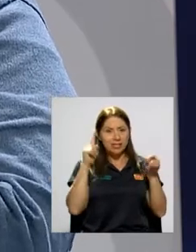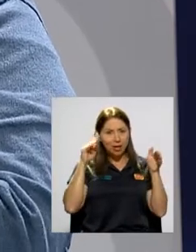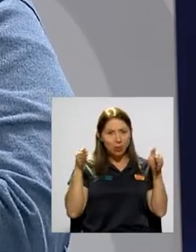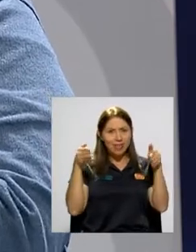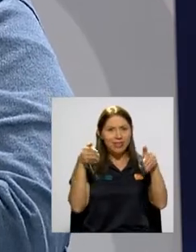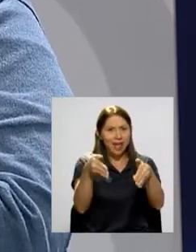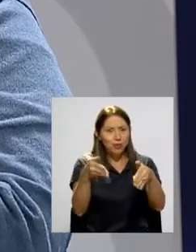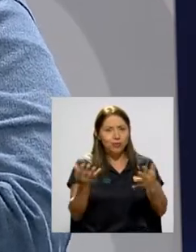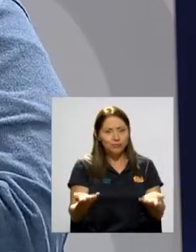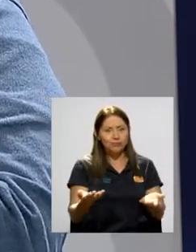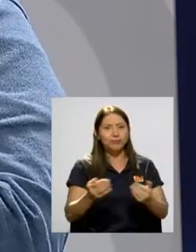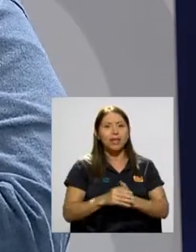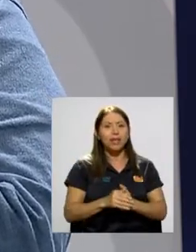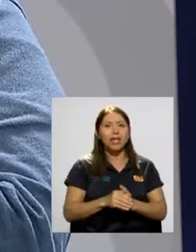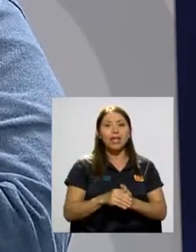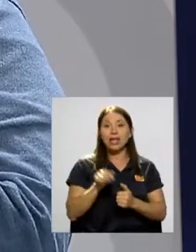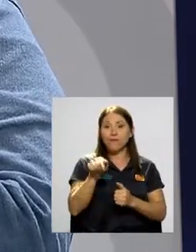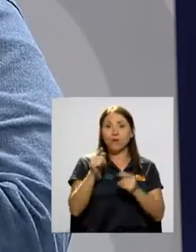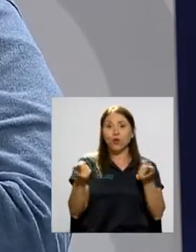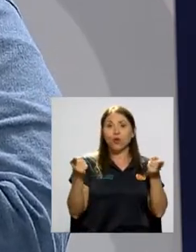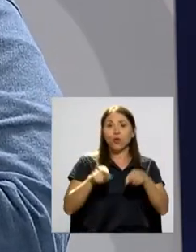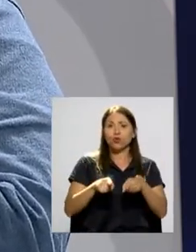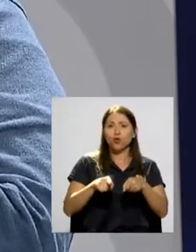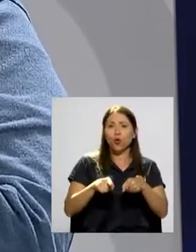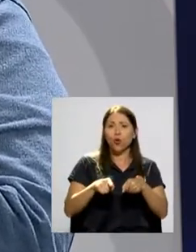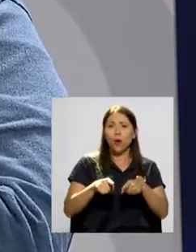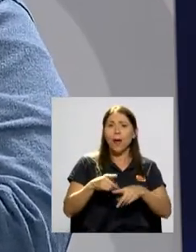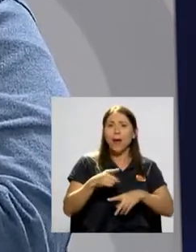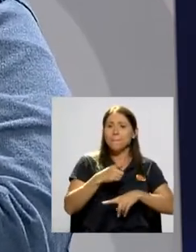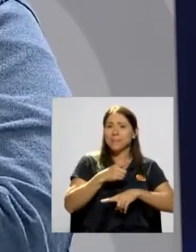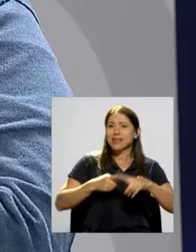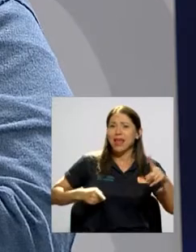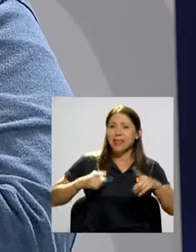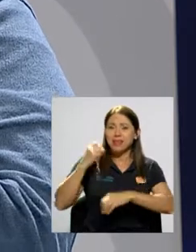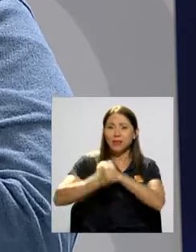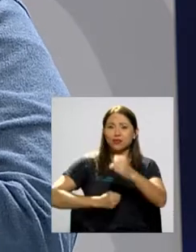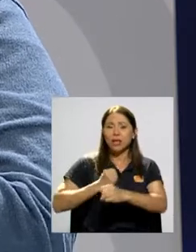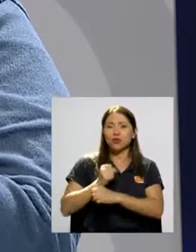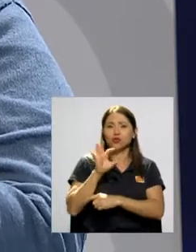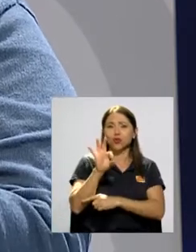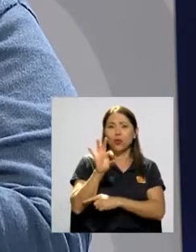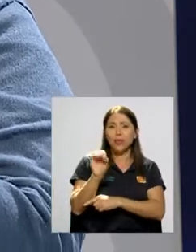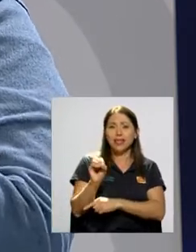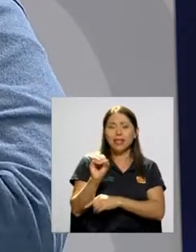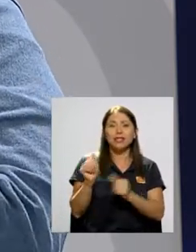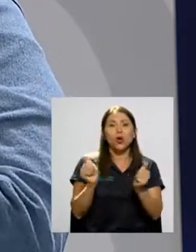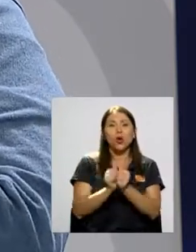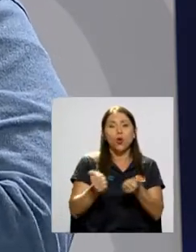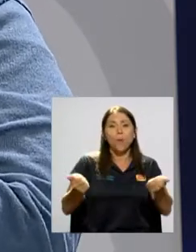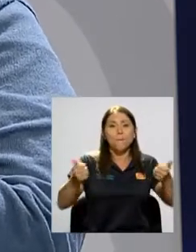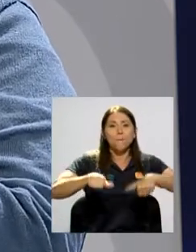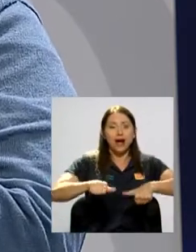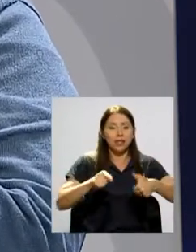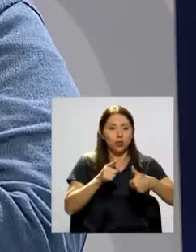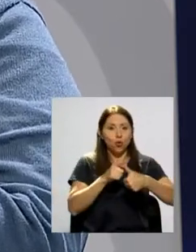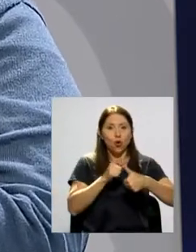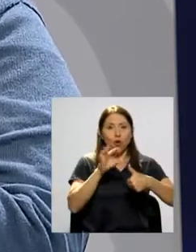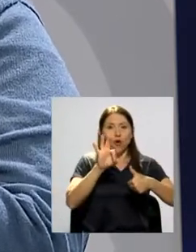fue, uh-huh, lo que ocurrió a mediados de la década de los 90 con el pacto entre Figueres y Calderón,